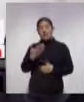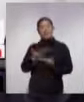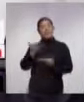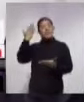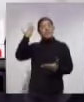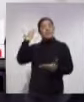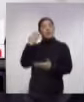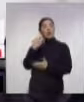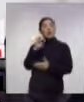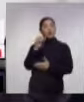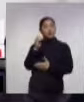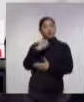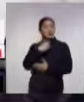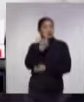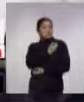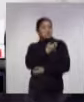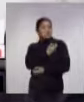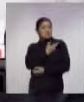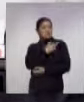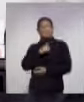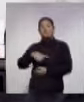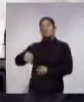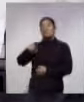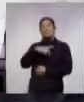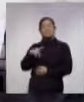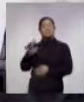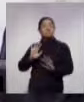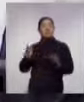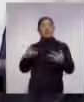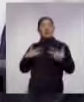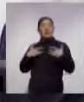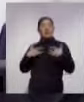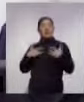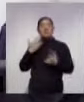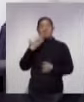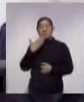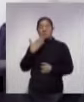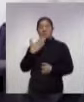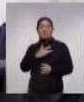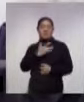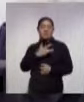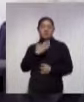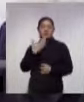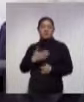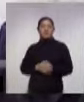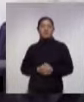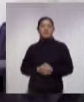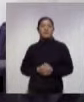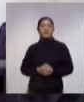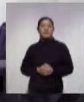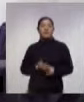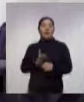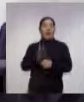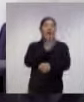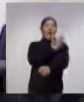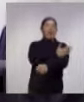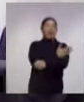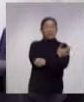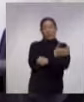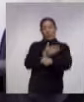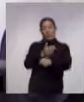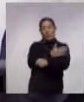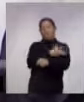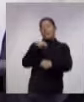octubre, noviembre, ahorita disminuyó demasiado lo que es influenza en el Estado. ¿Por qué? Porque estuvimos protegiendo a nuestros grupos